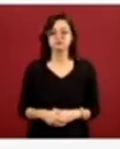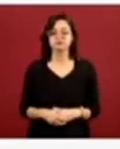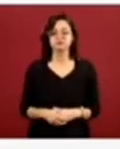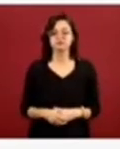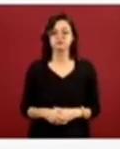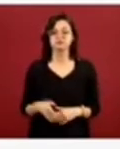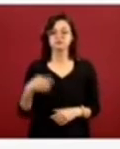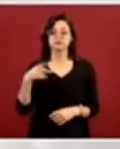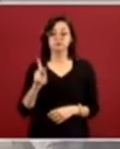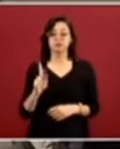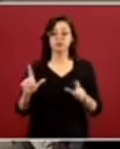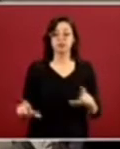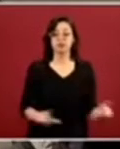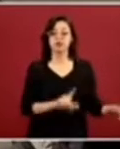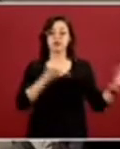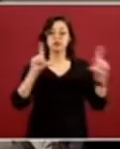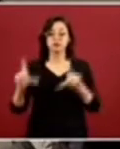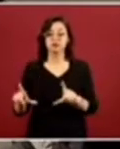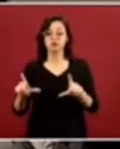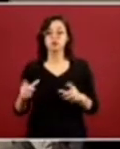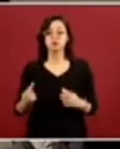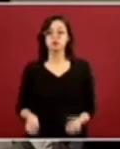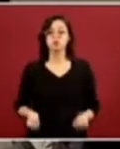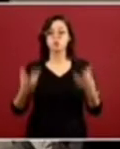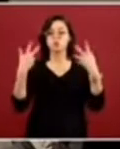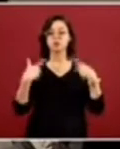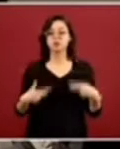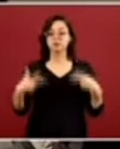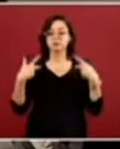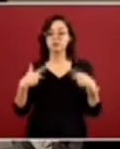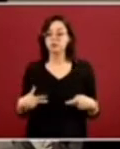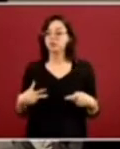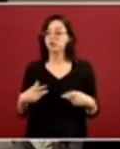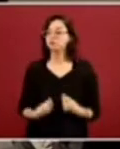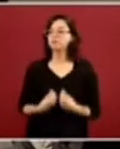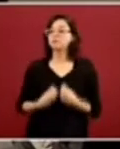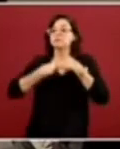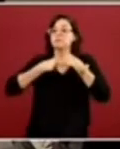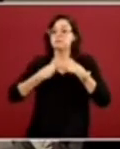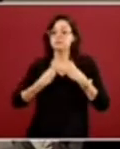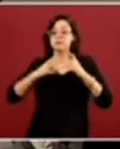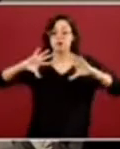diapositiva en proporción o como referencia a la cantidad de